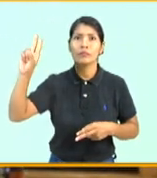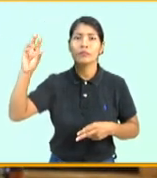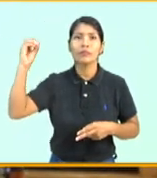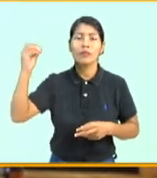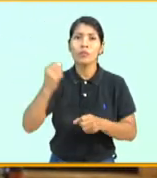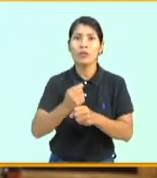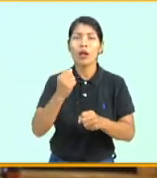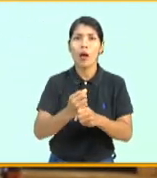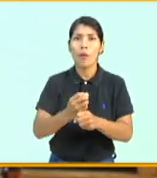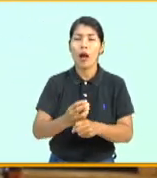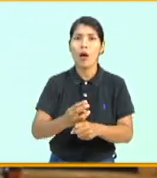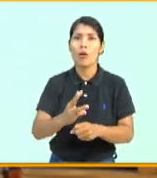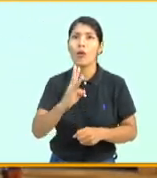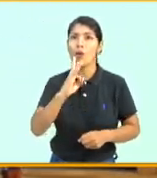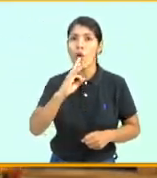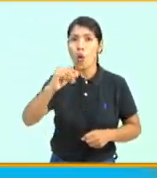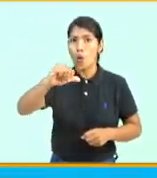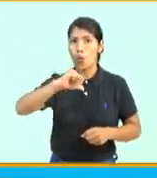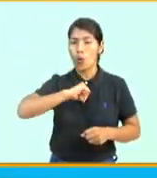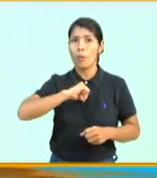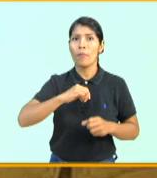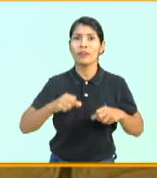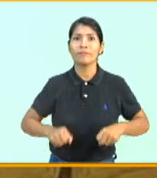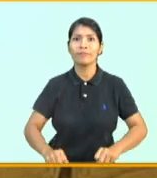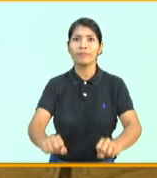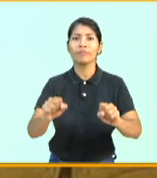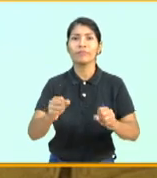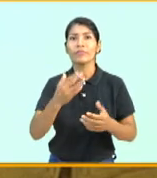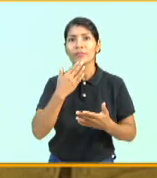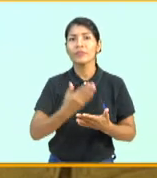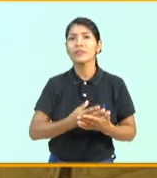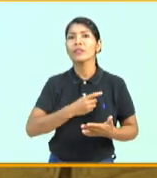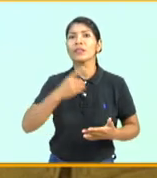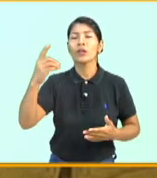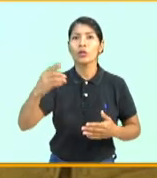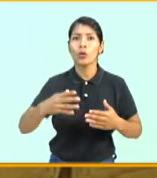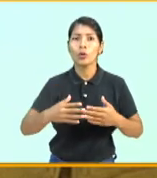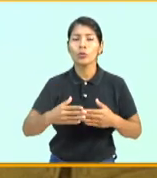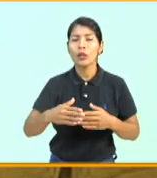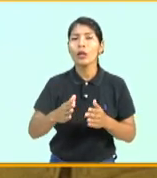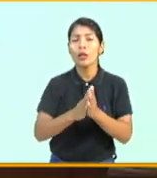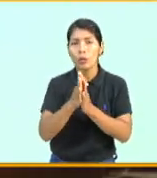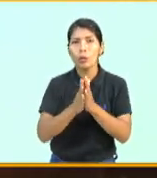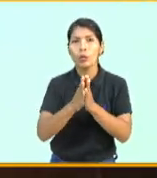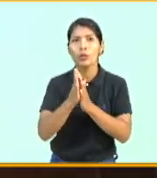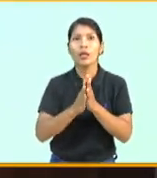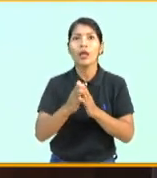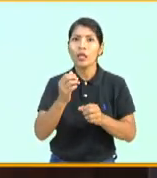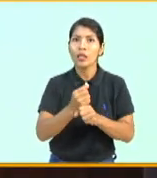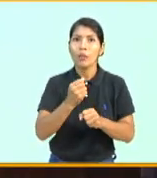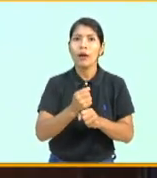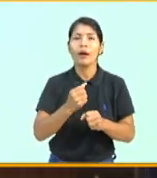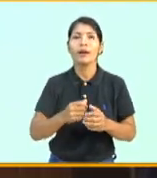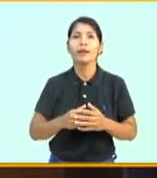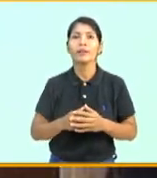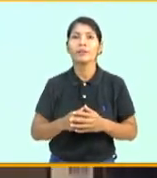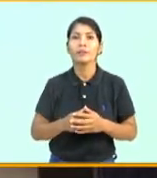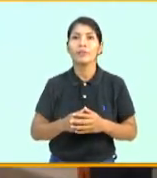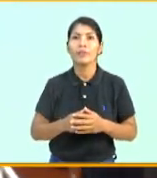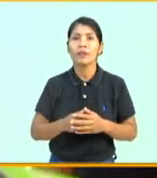trabajo en el centro de distribución Walmart. Gracias a Dios es una empresa que le abrió las puertas. Las personas con